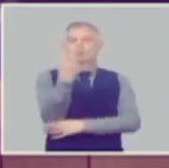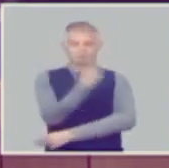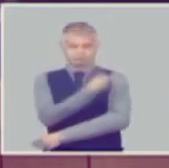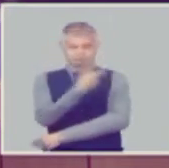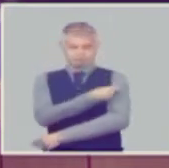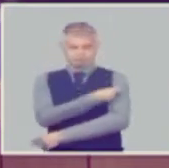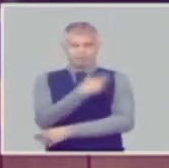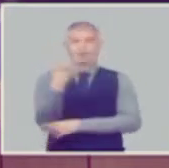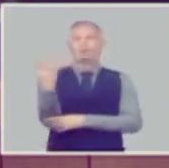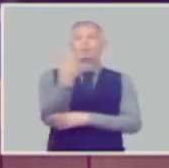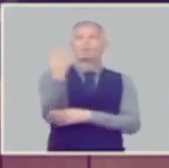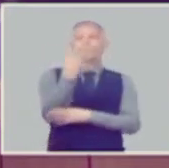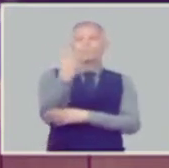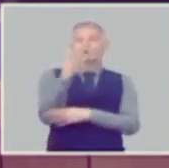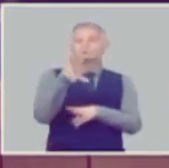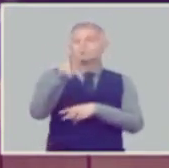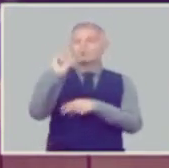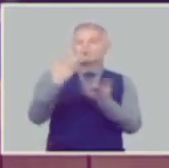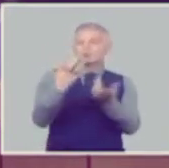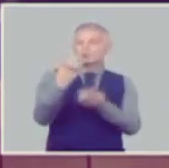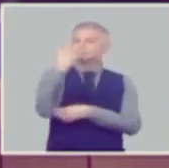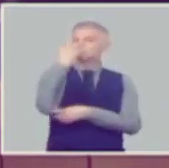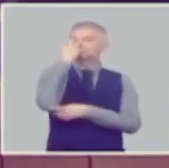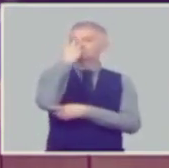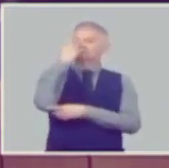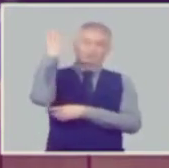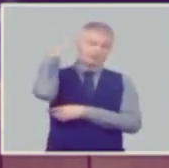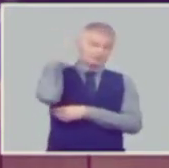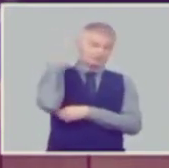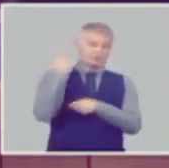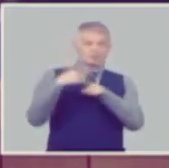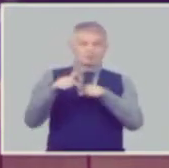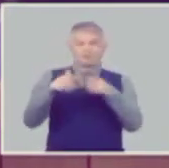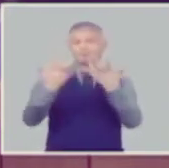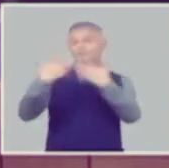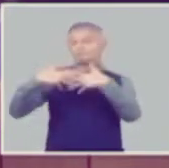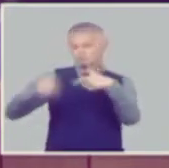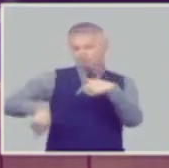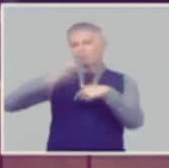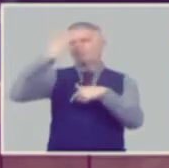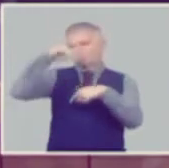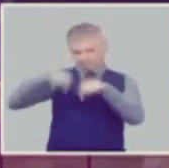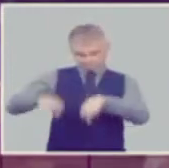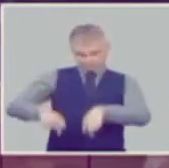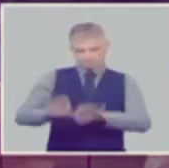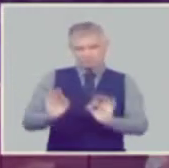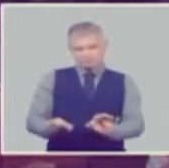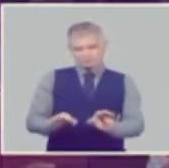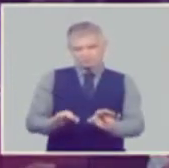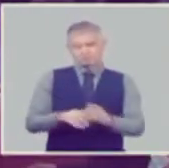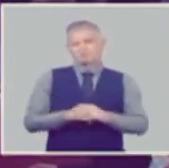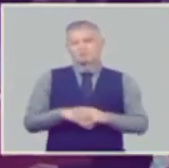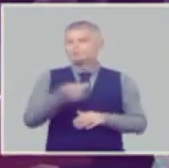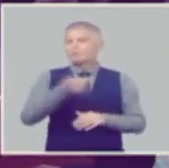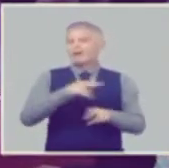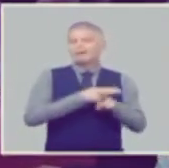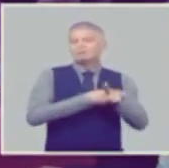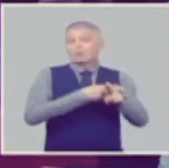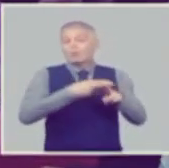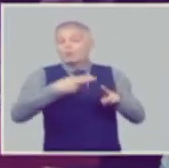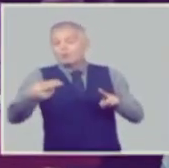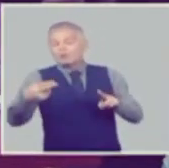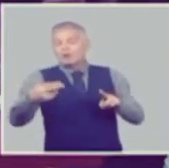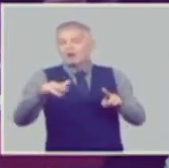pulmonares, de cuya producción se ocupará la industria nacional. Como la historia, con sus hilos de lucha y